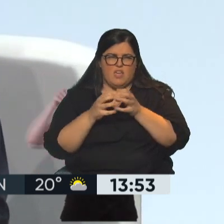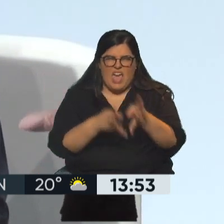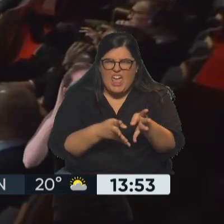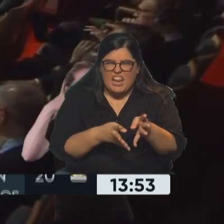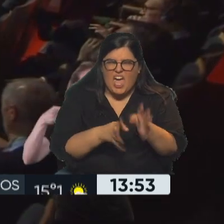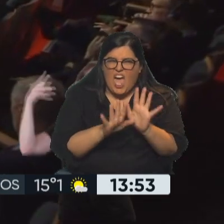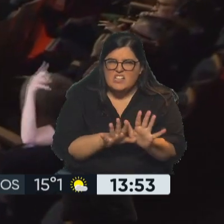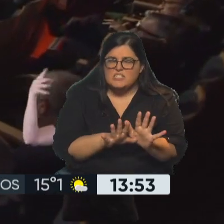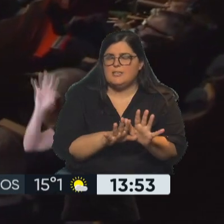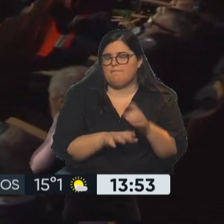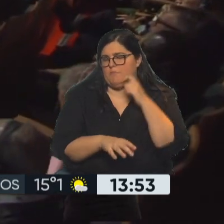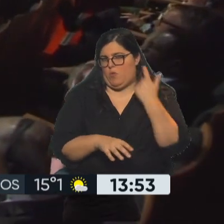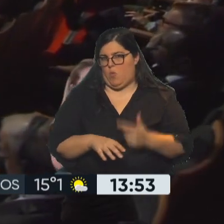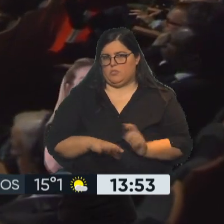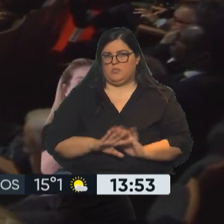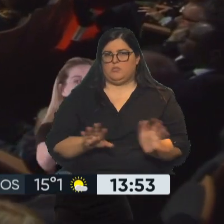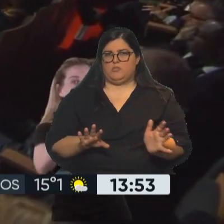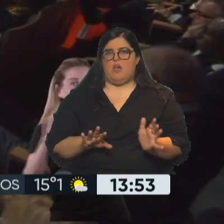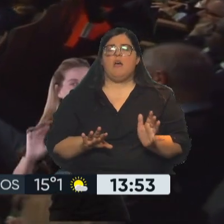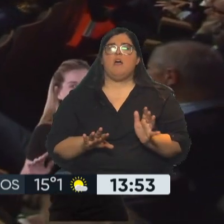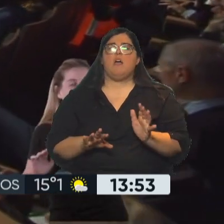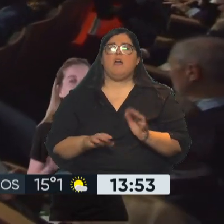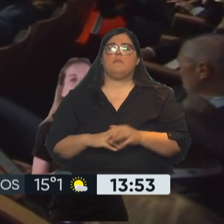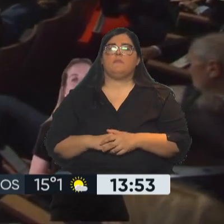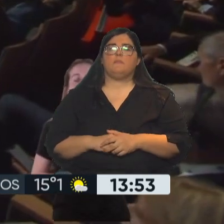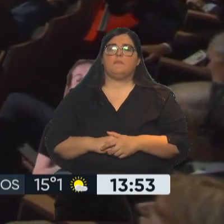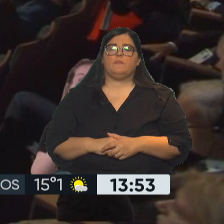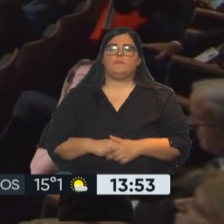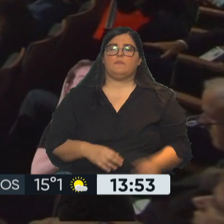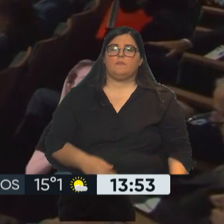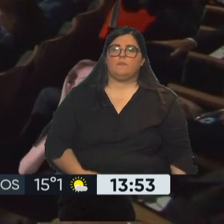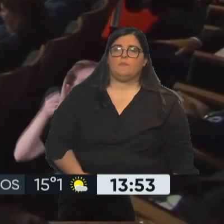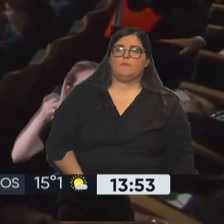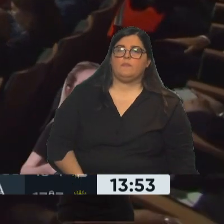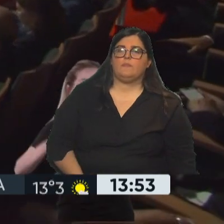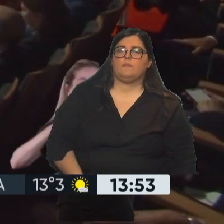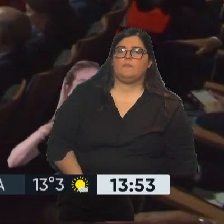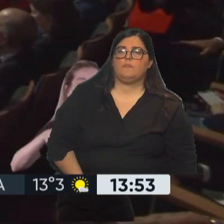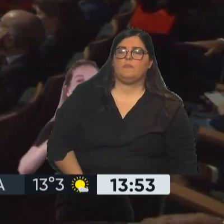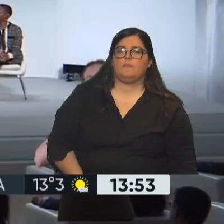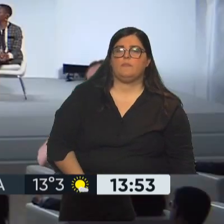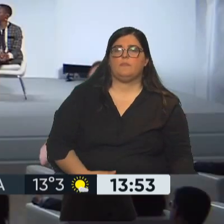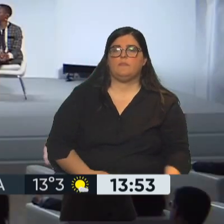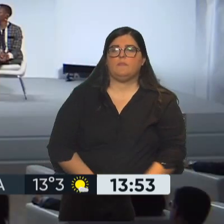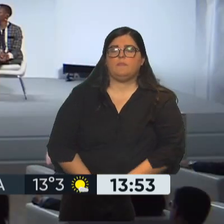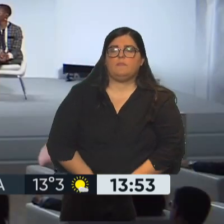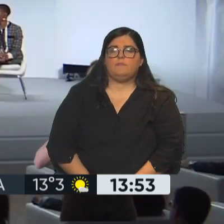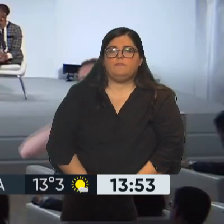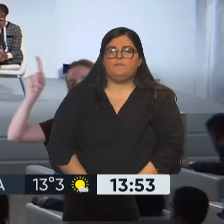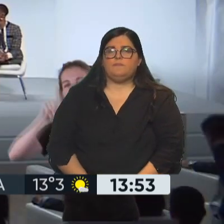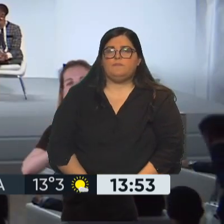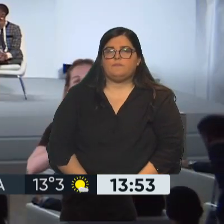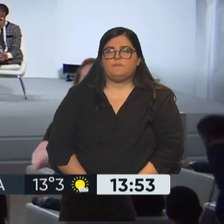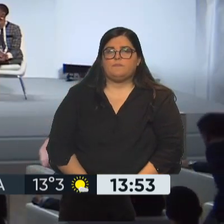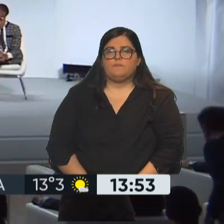bélica como esta acá la discusión no es entre occidente y oriente o entre Rusia y miedo a Rusia la otan la